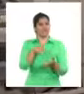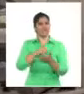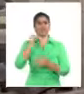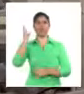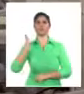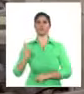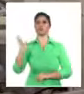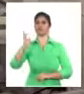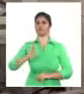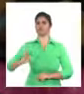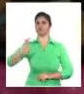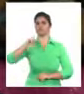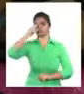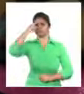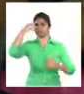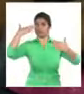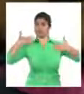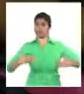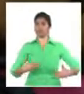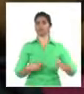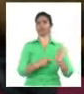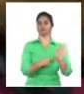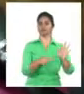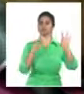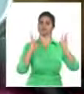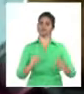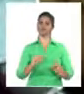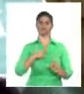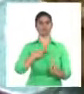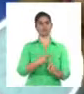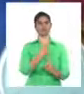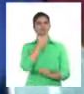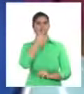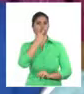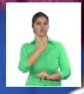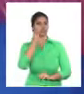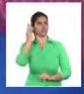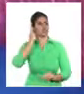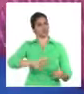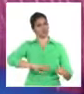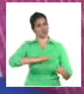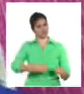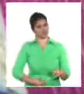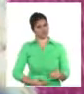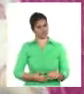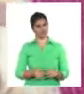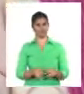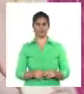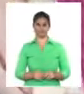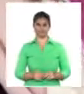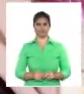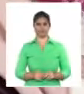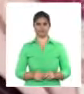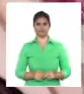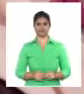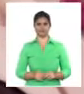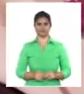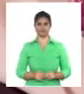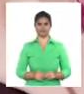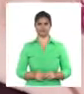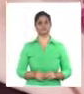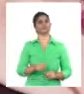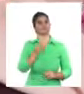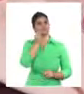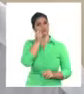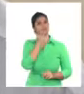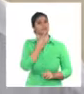Médica que también aportarán resultados favorables a la atención de las gestantes. También tiene en cuenta otras tecnologías que hemos desarrollado